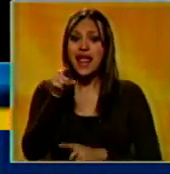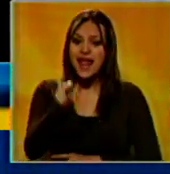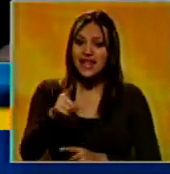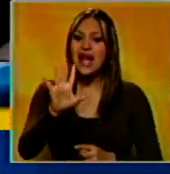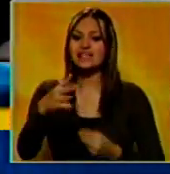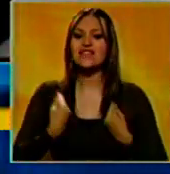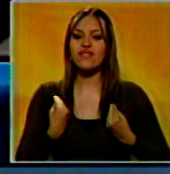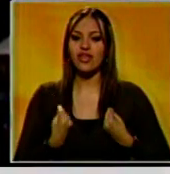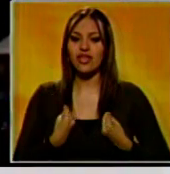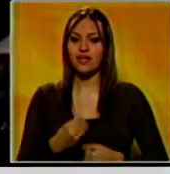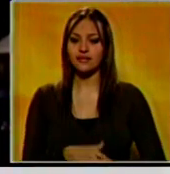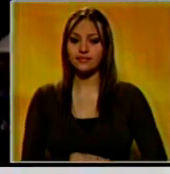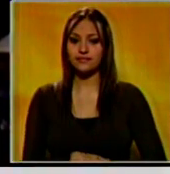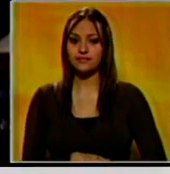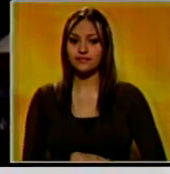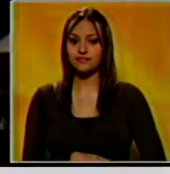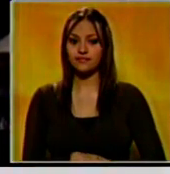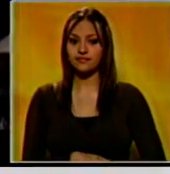estilo de vida.